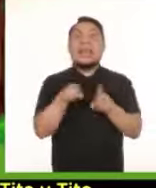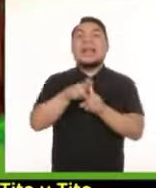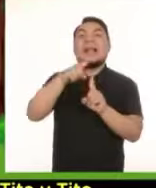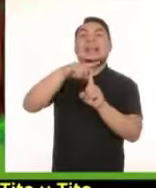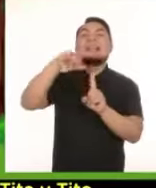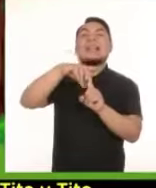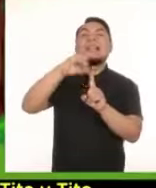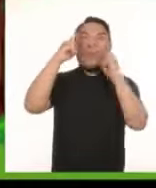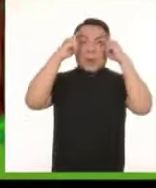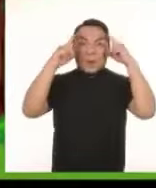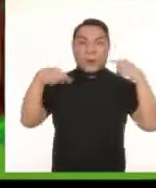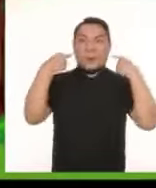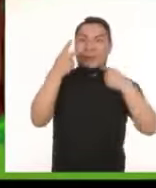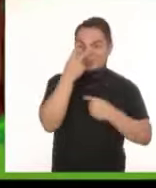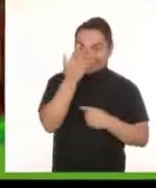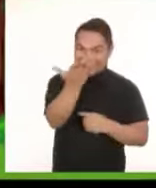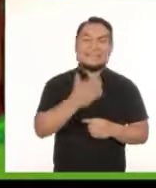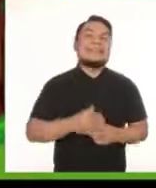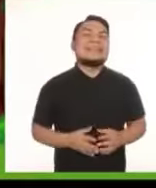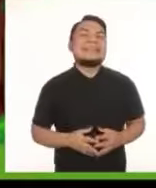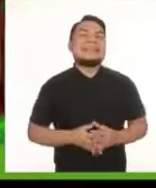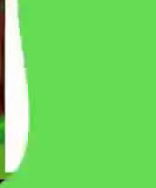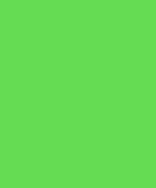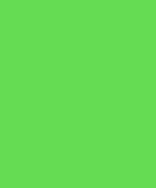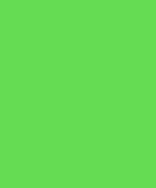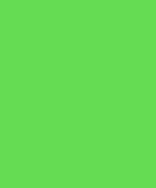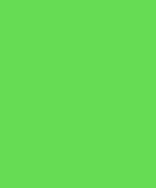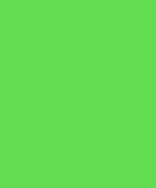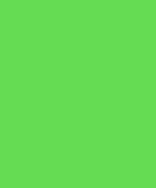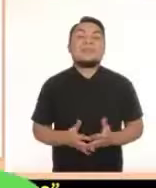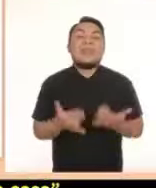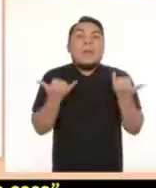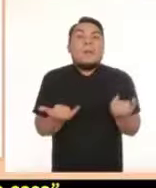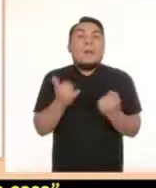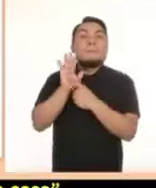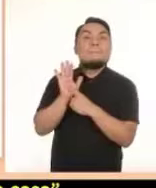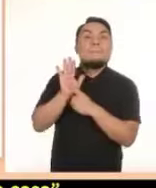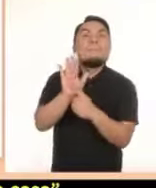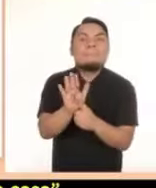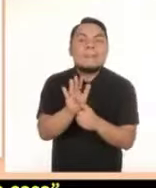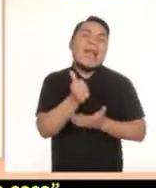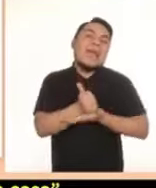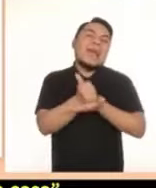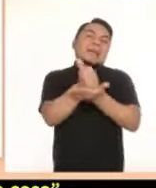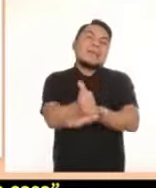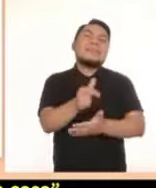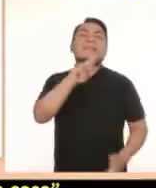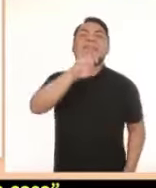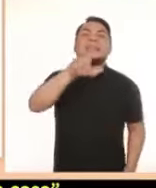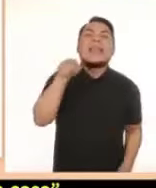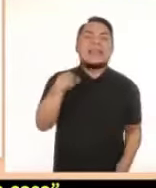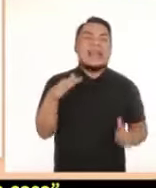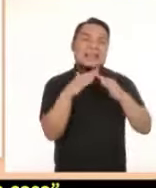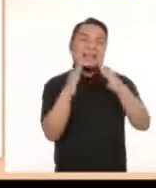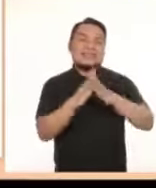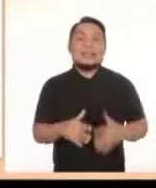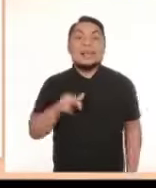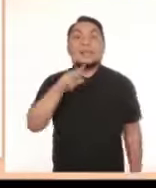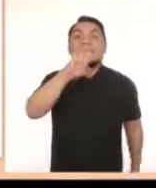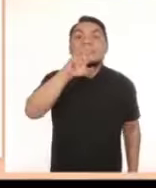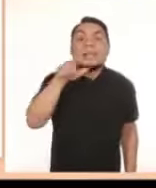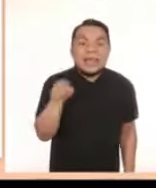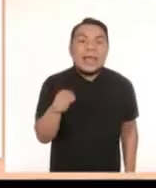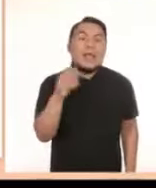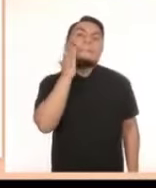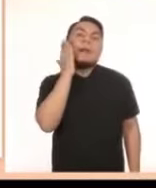y Tito. ¡Vamos a verlo! Hoy presentamos Ayudando a Raquel en Casa.